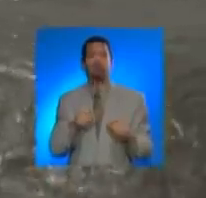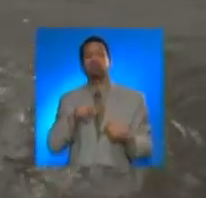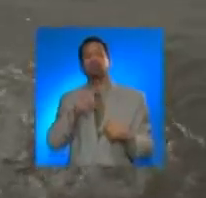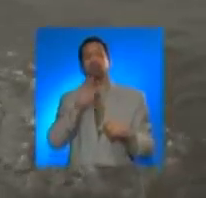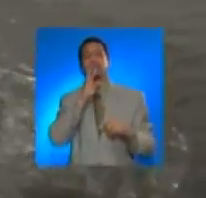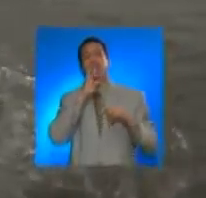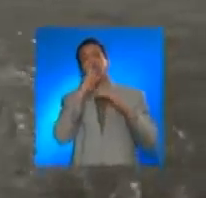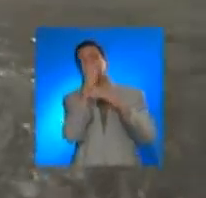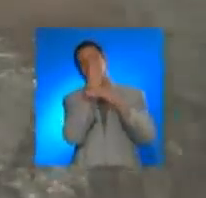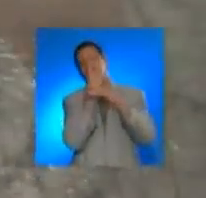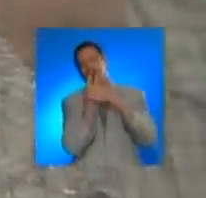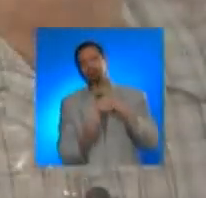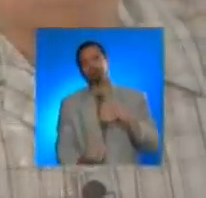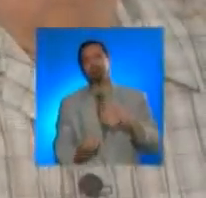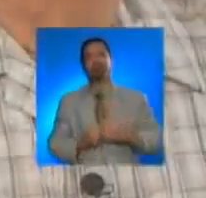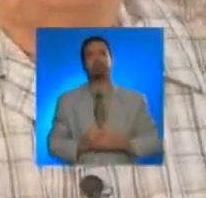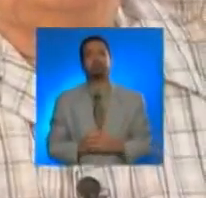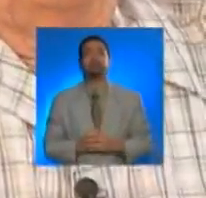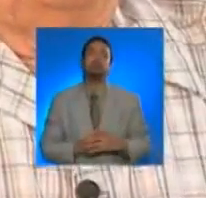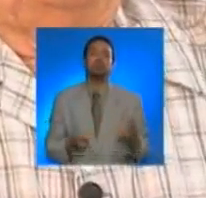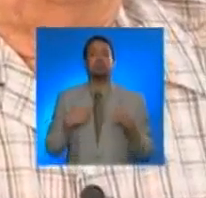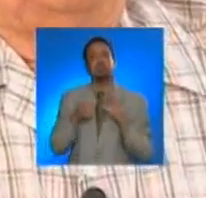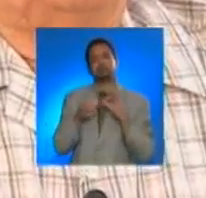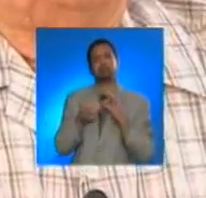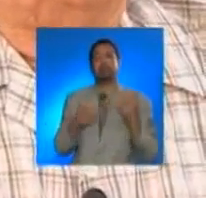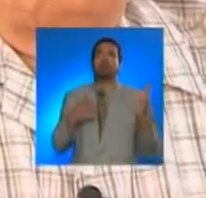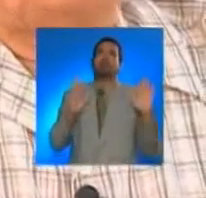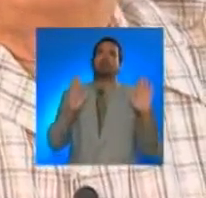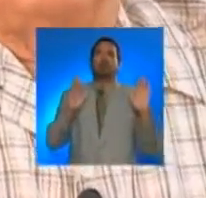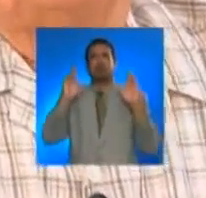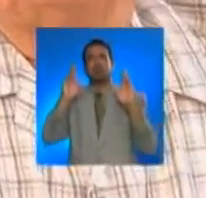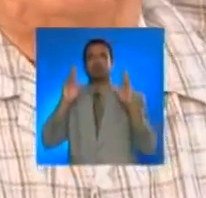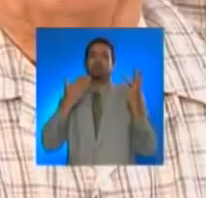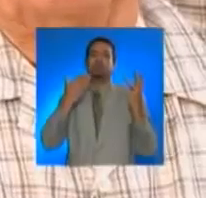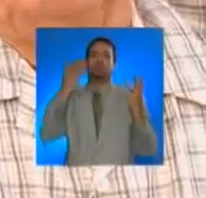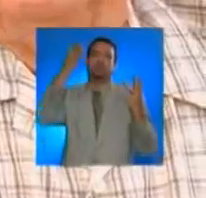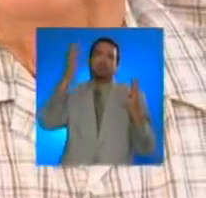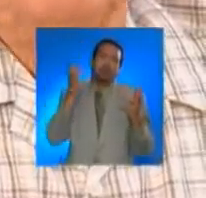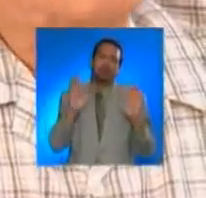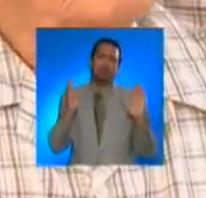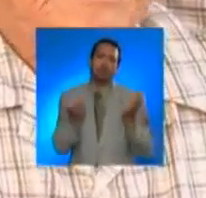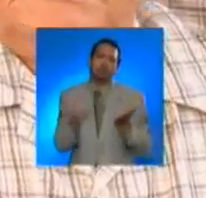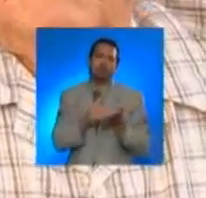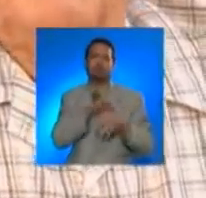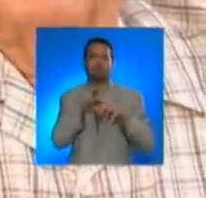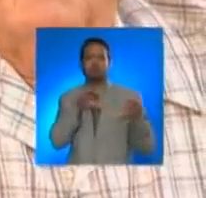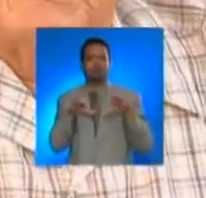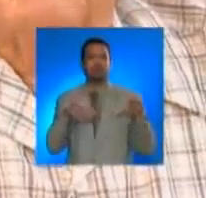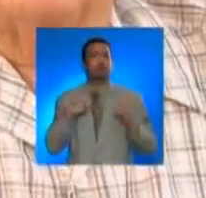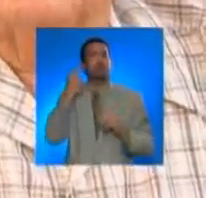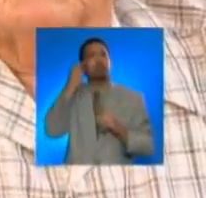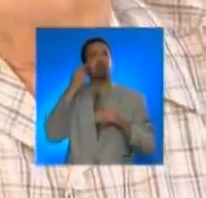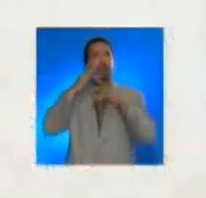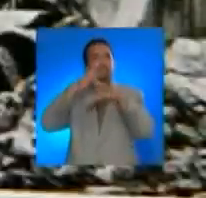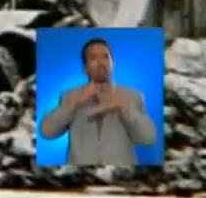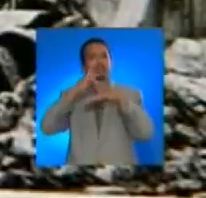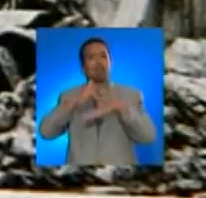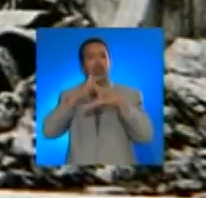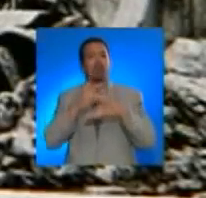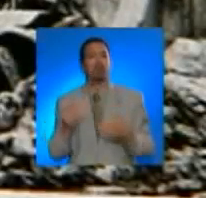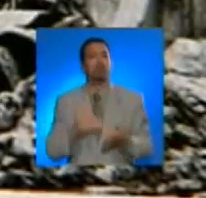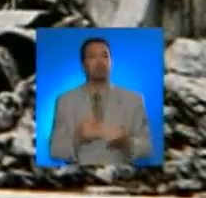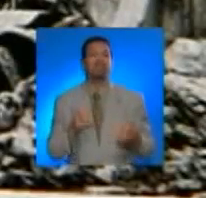el área de Aguadilla, donde 5 minutos después del temblor, el mar comenzó a retirarse, exponiendo a la vista arrecifes y